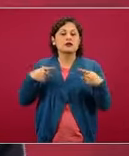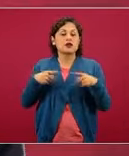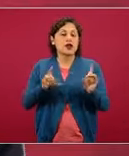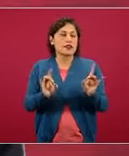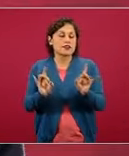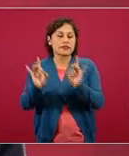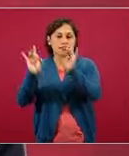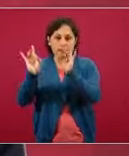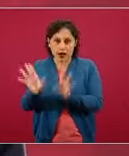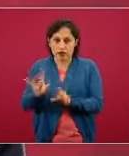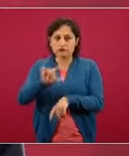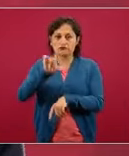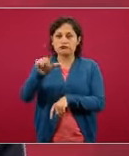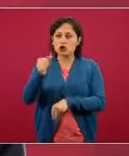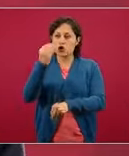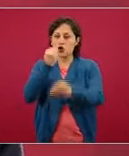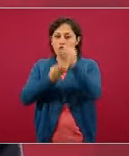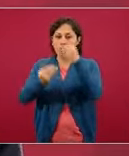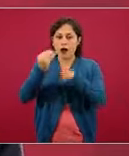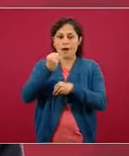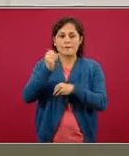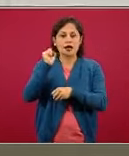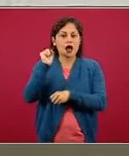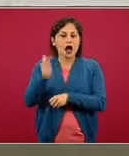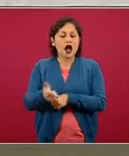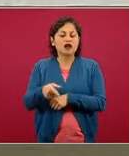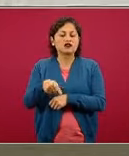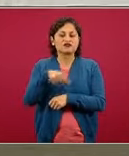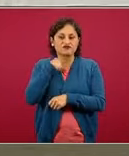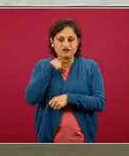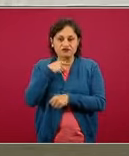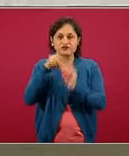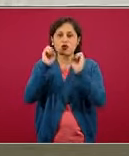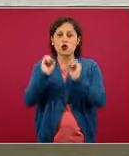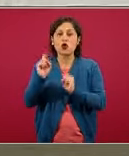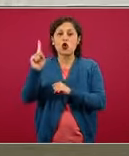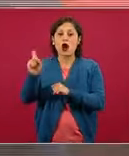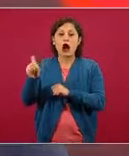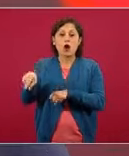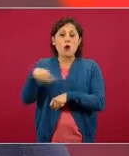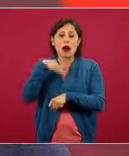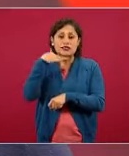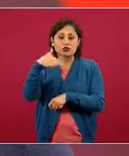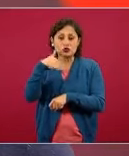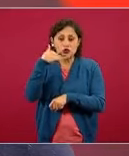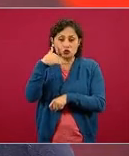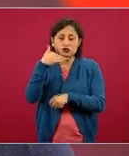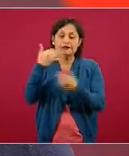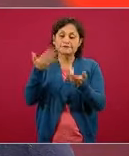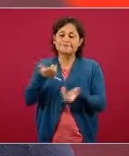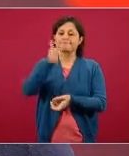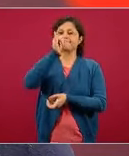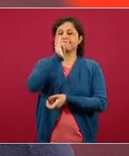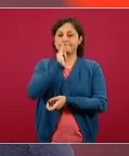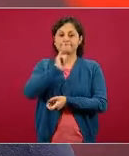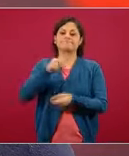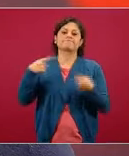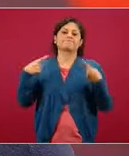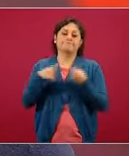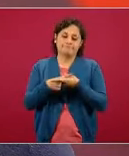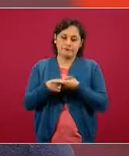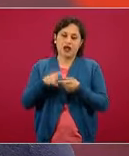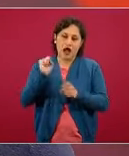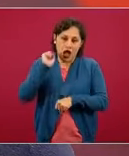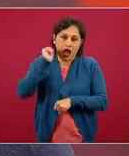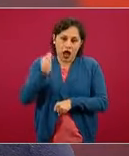momento contaminados, o el consumo de agua que pudiera también estar en su momento contaminada. Lógicamente,